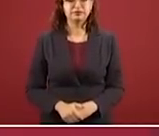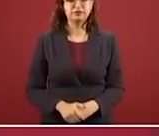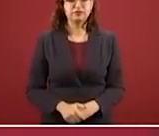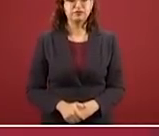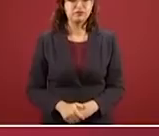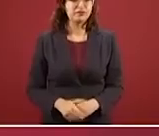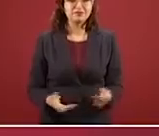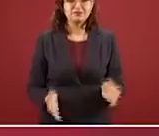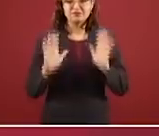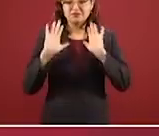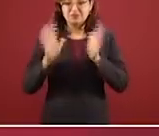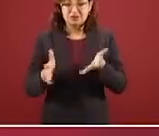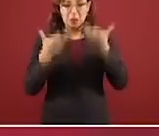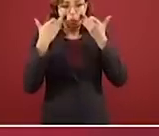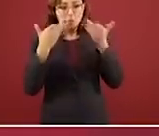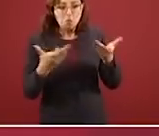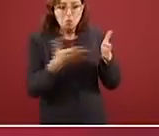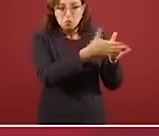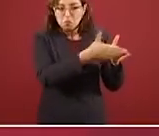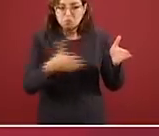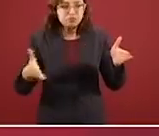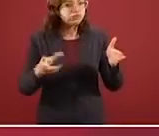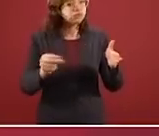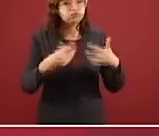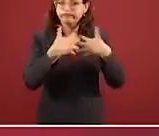No funcionó.